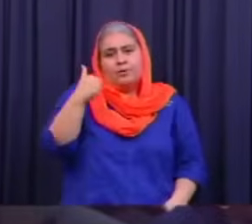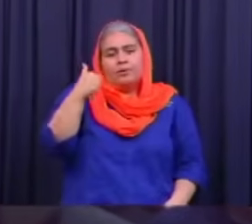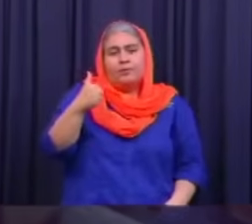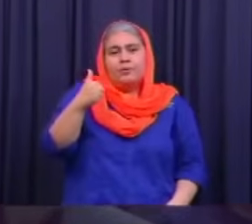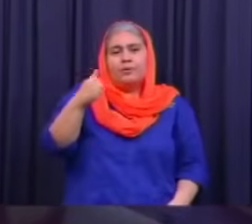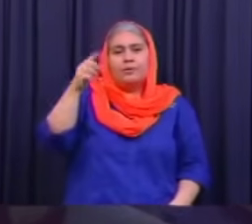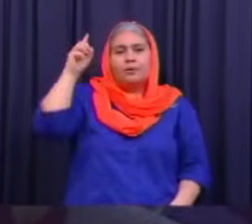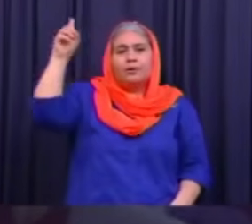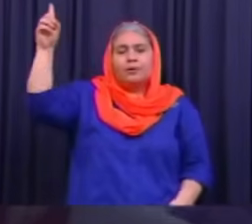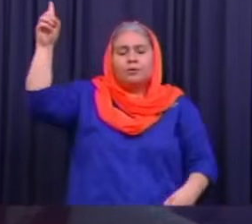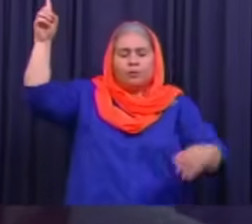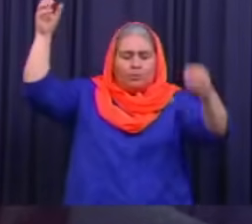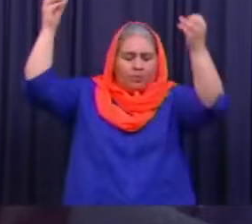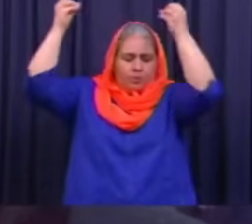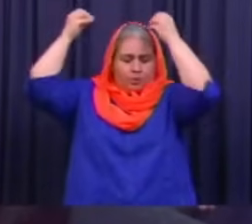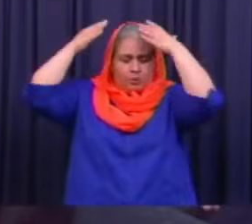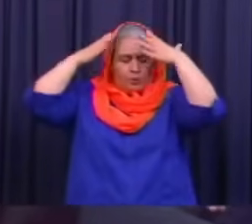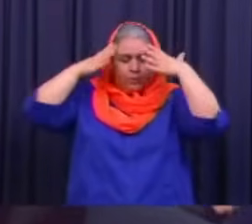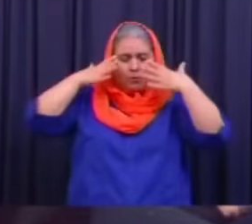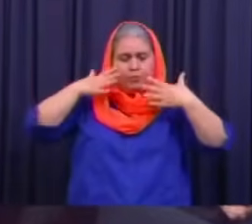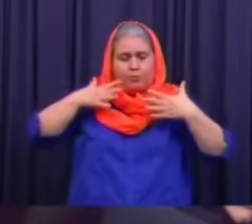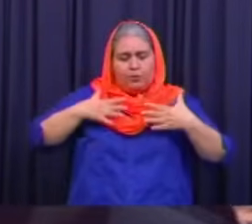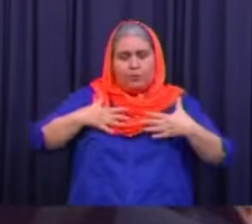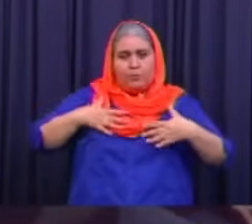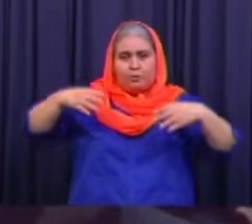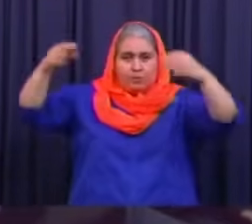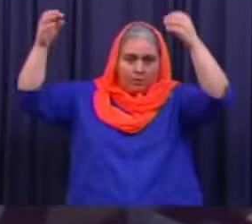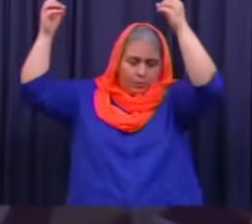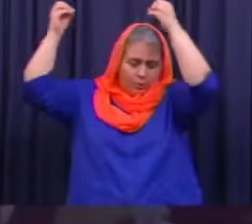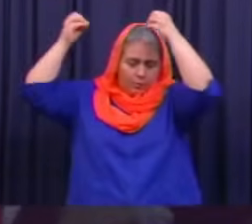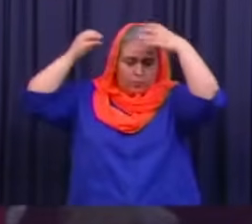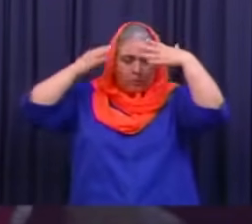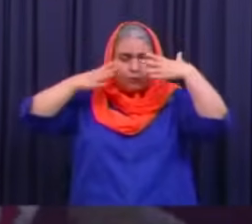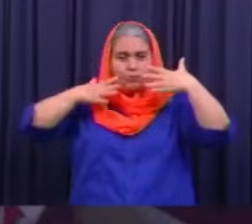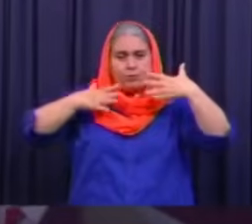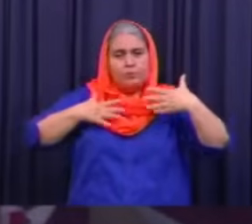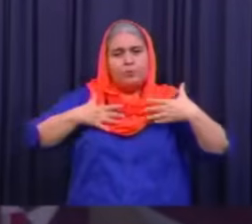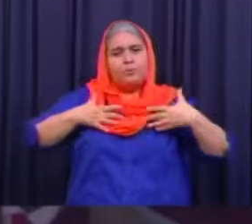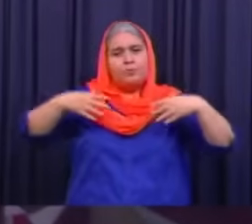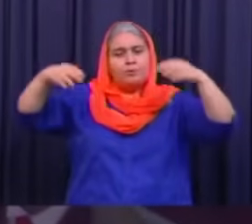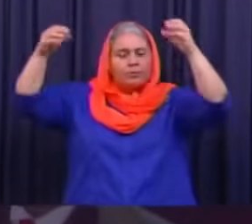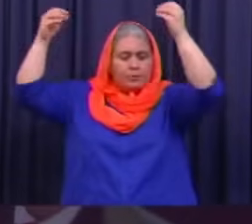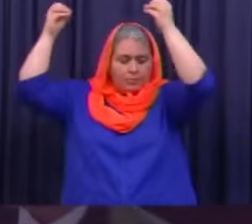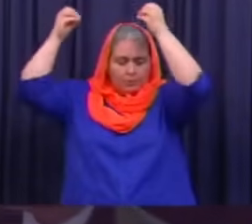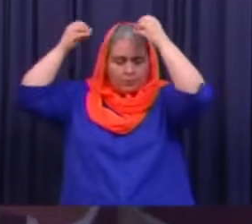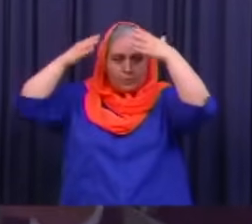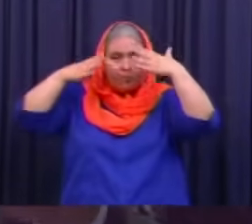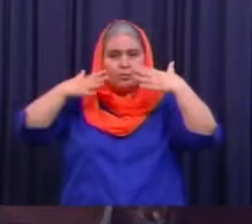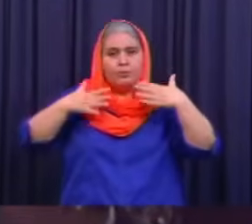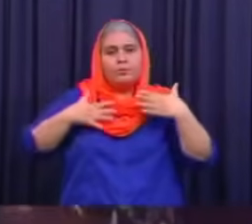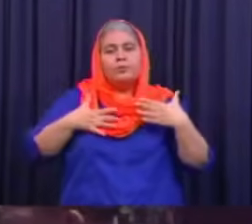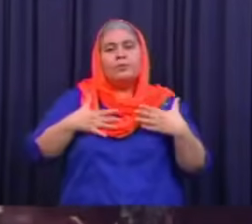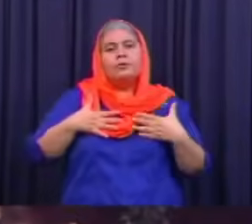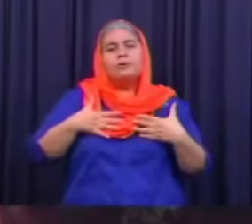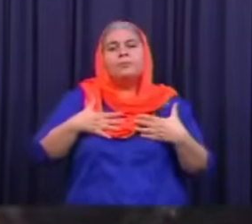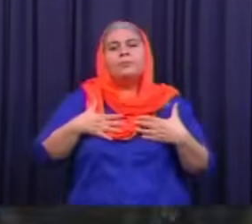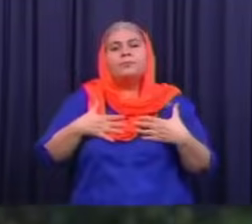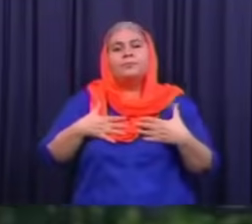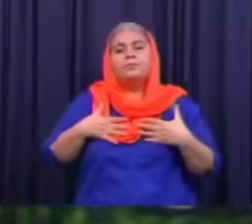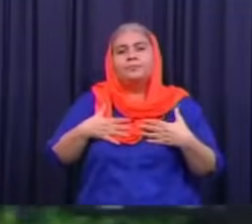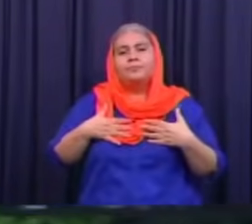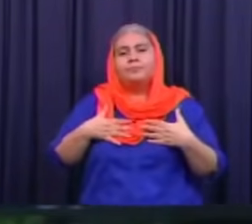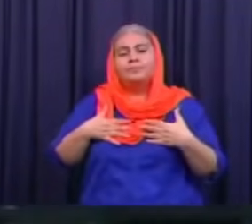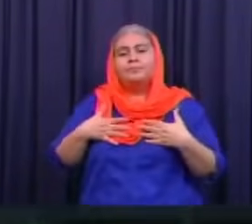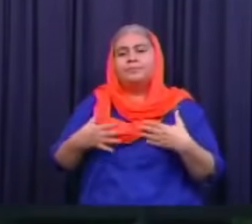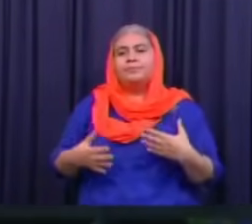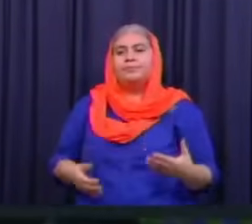derrames constantemente lleven del pan y el vino y cuando los tengan se sientan por favor Mientras tanto